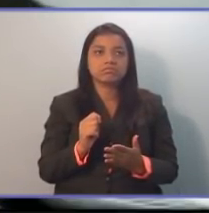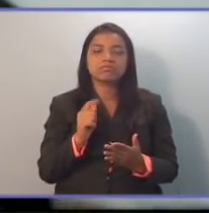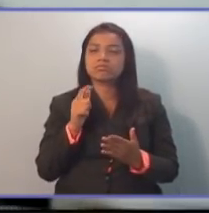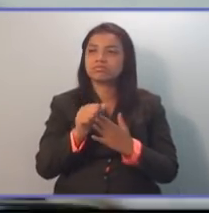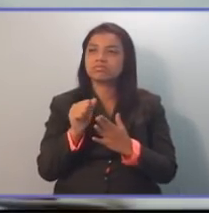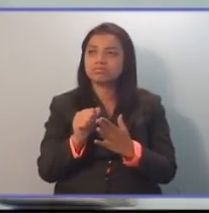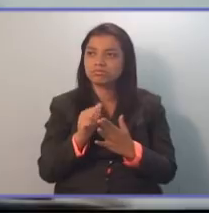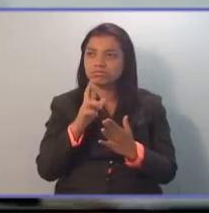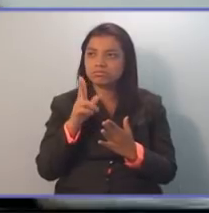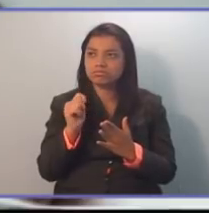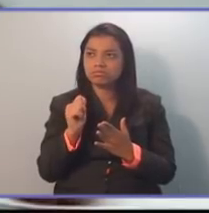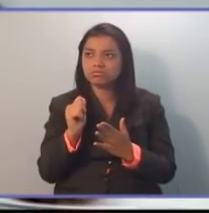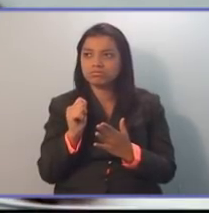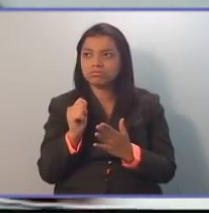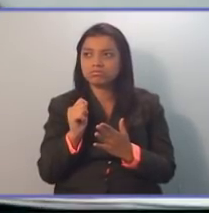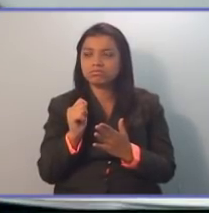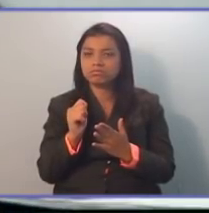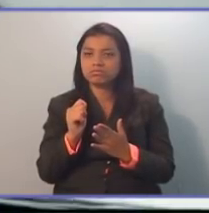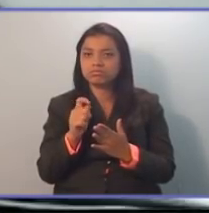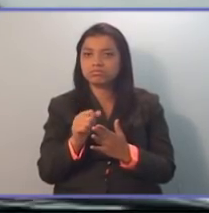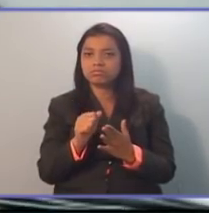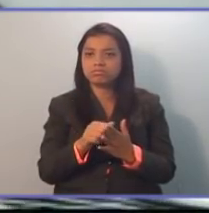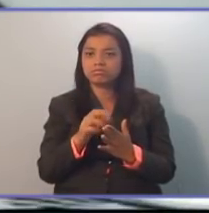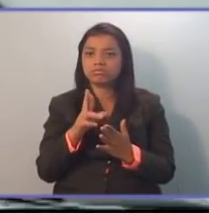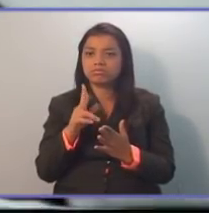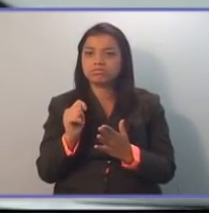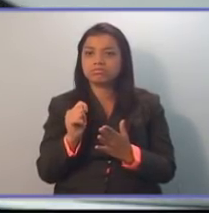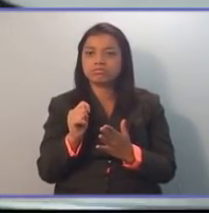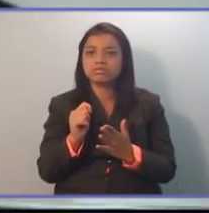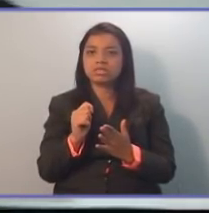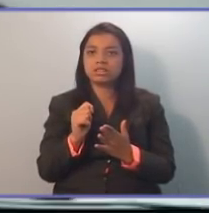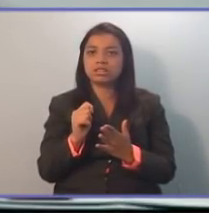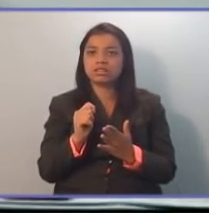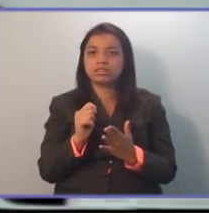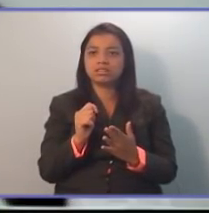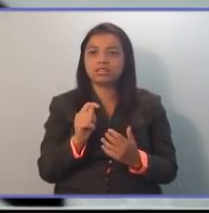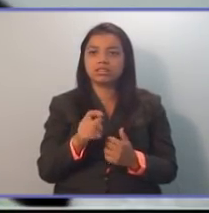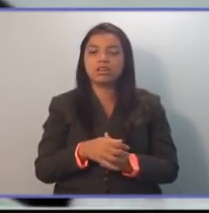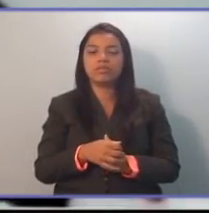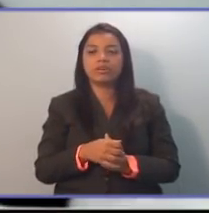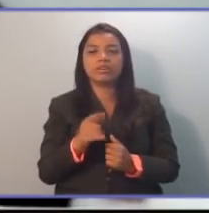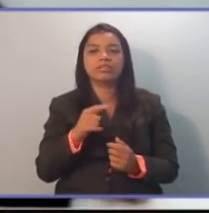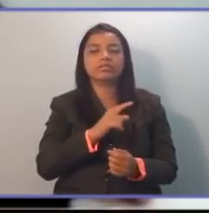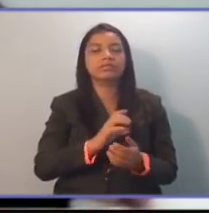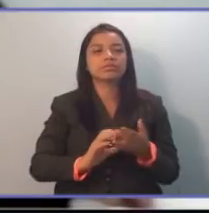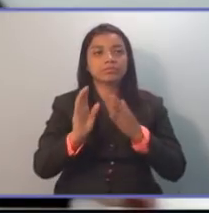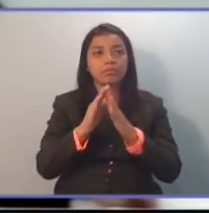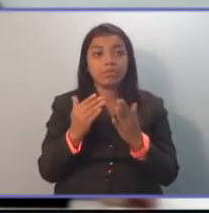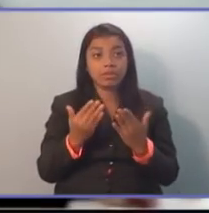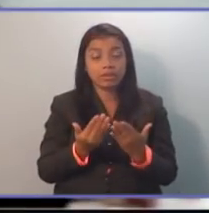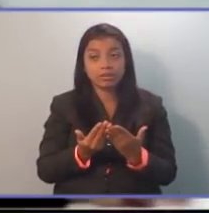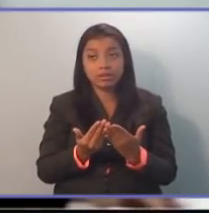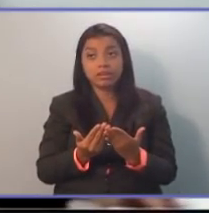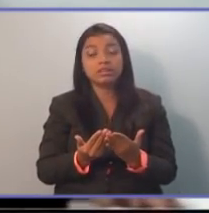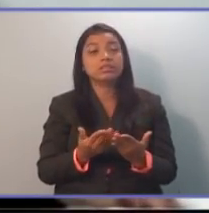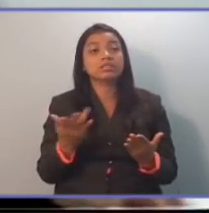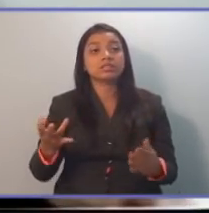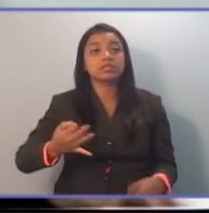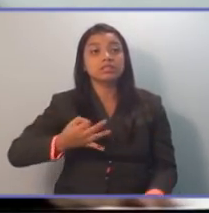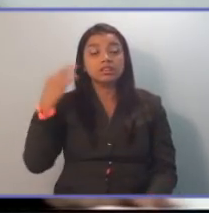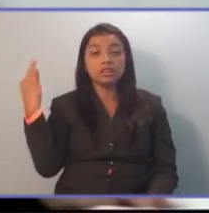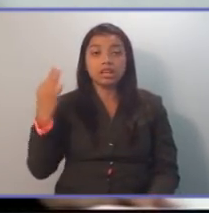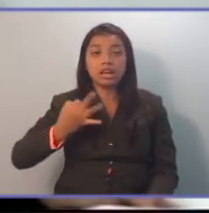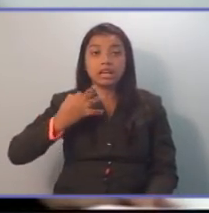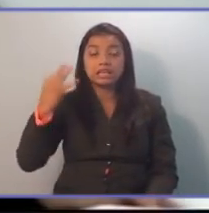lo que demanda el artículo de nuestra Constitución, que exige